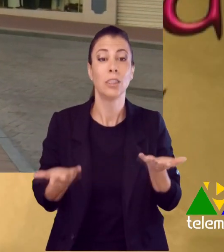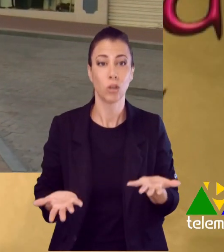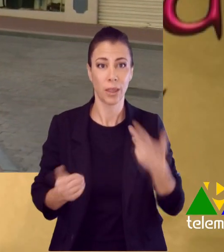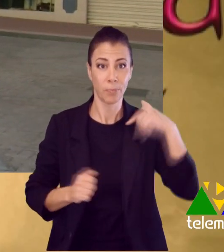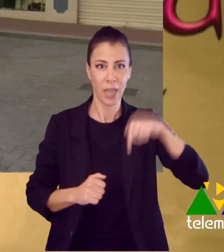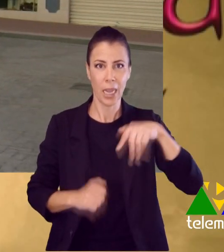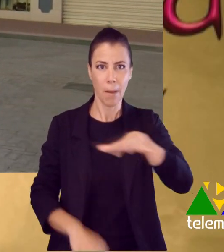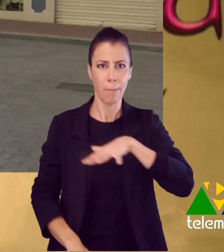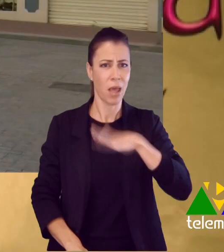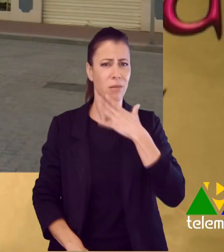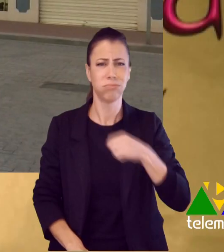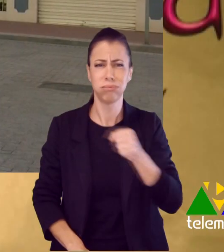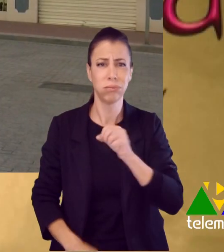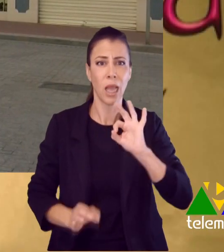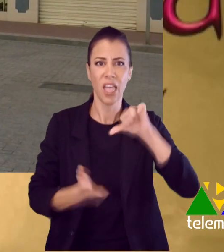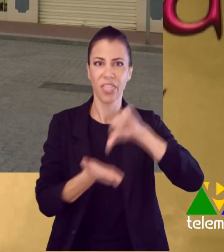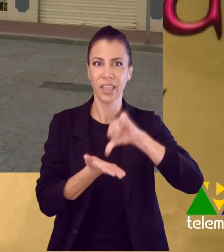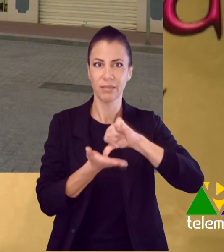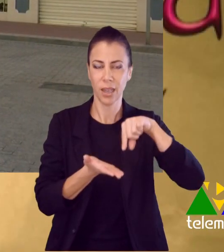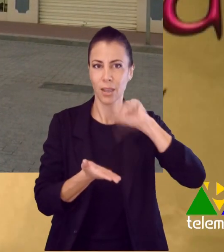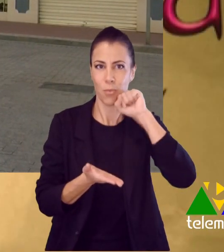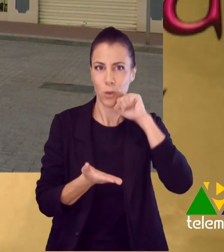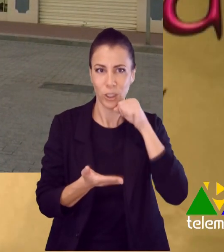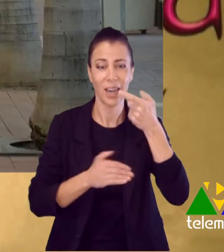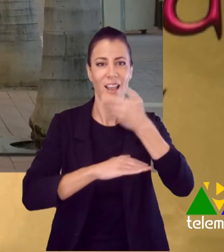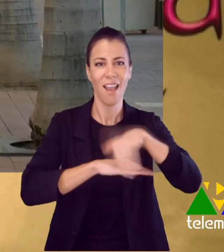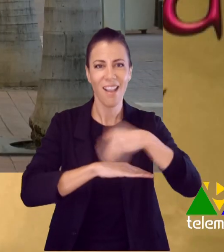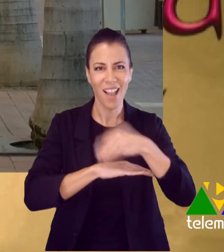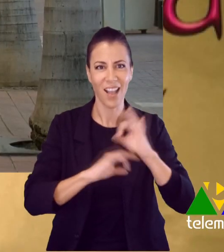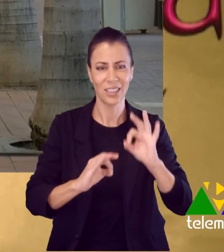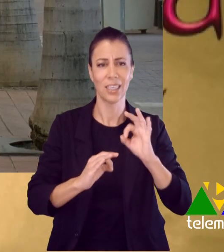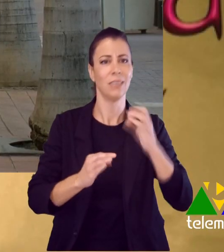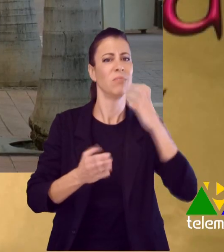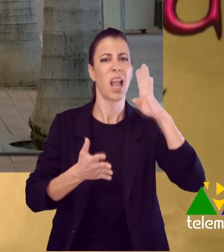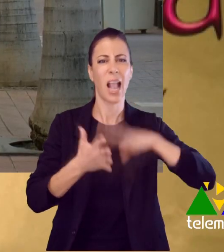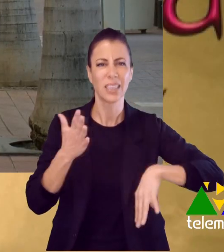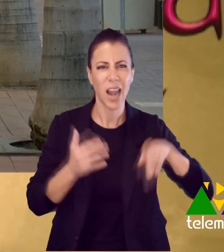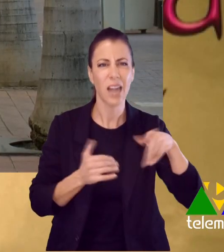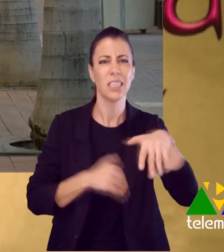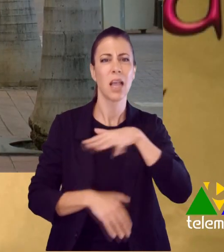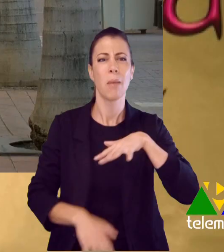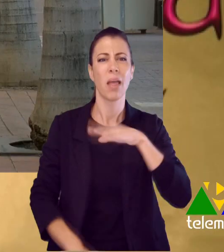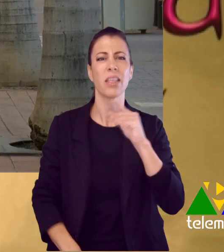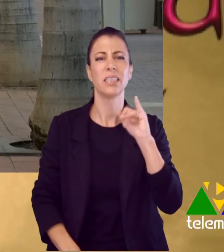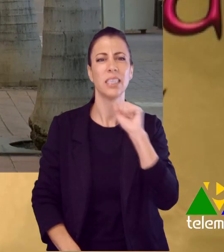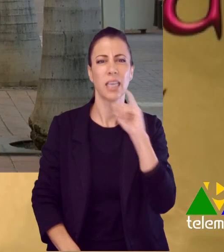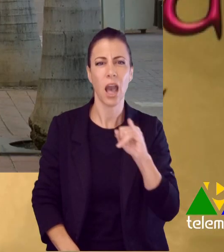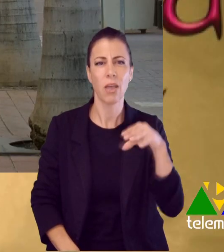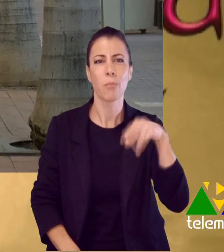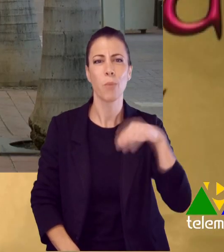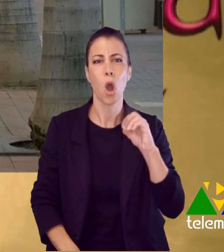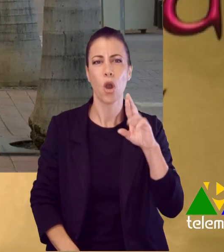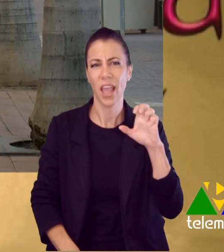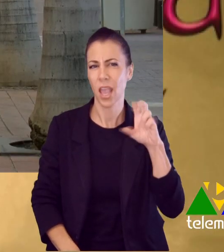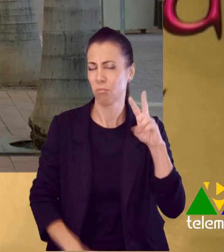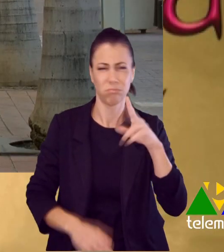plaza fantástica, céntrica motrileña, con calle Catalanes, Plaza Díaz Moreu, la calle Emilio Moré, en